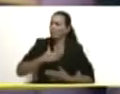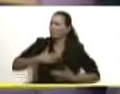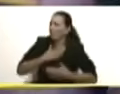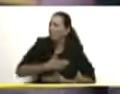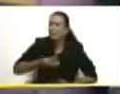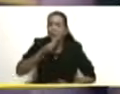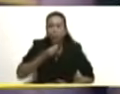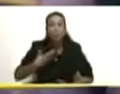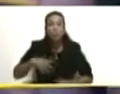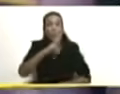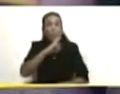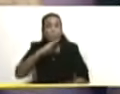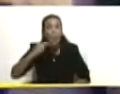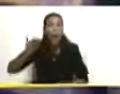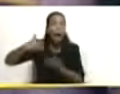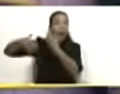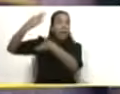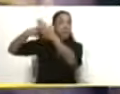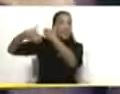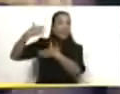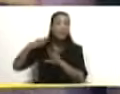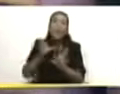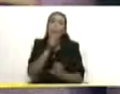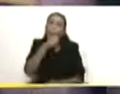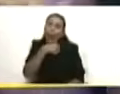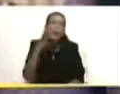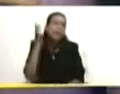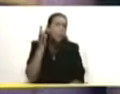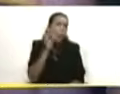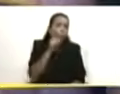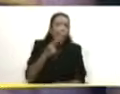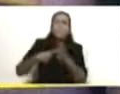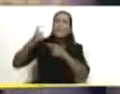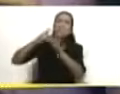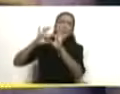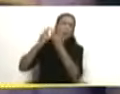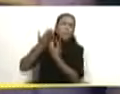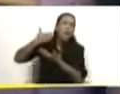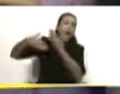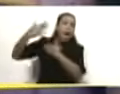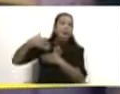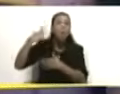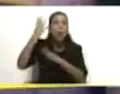Por eso es que estos saberes ancestrales de nuestras abuelas, de nuestros abuelos y ahora también